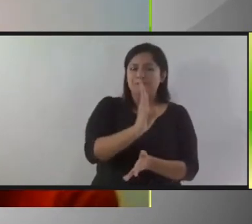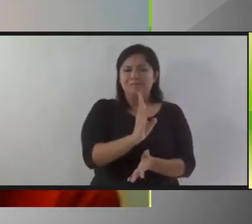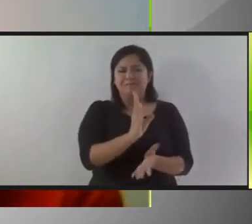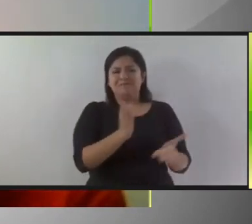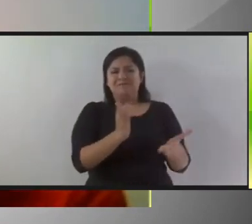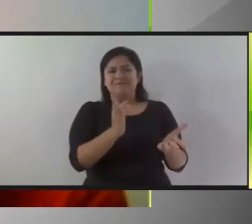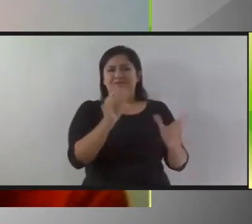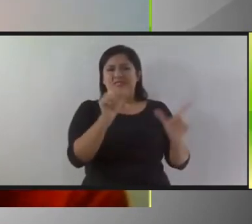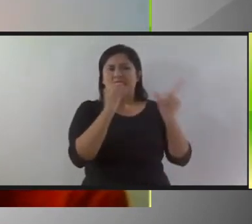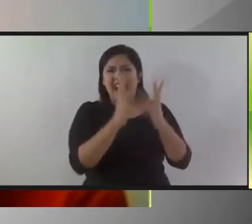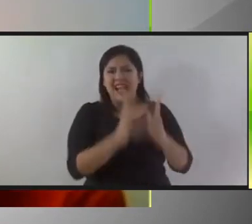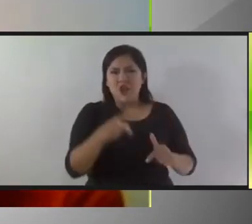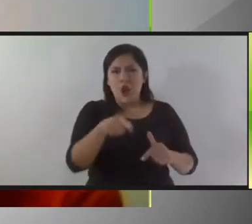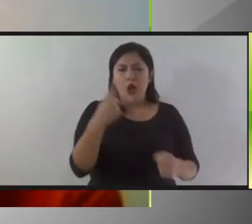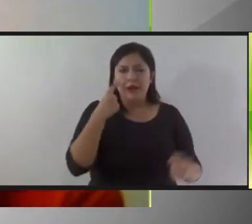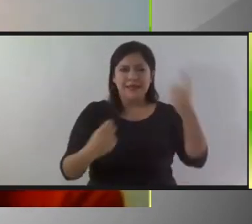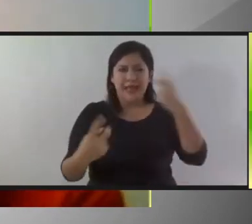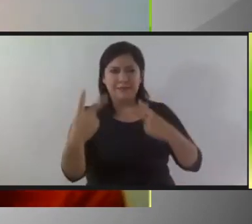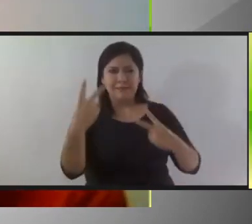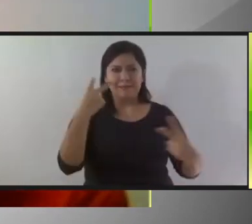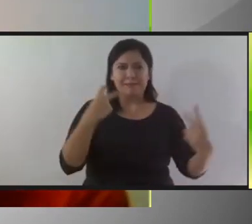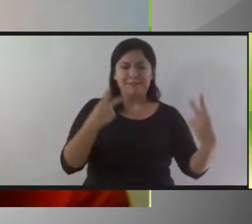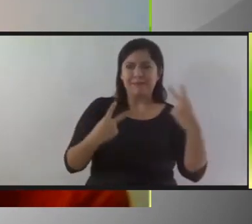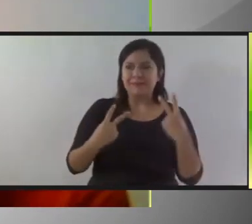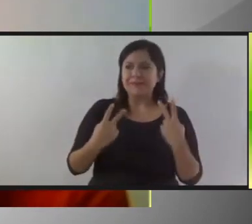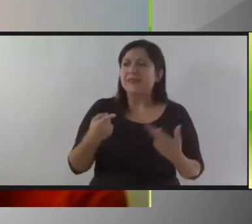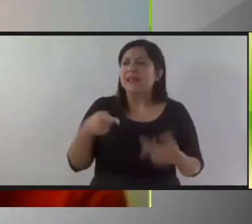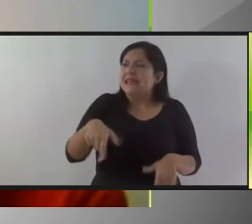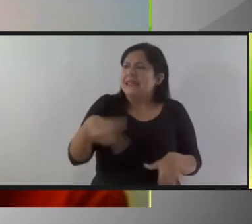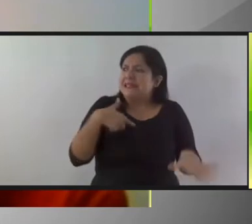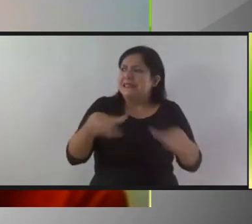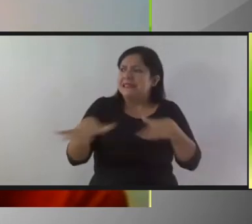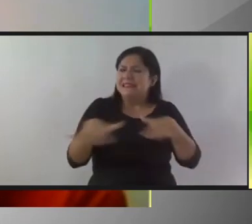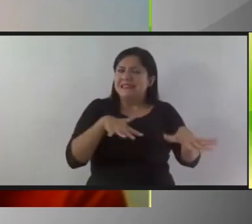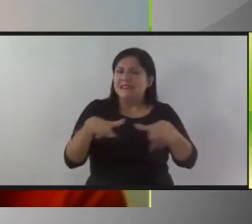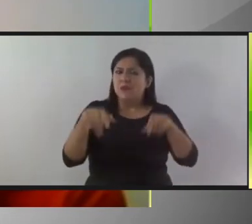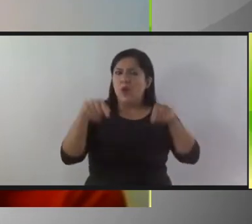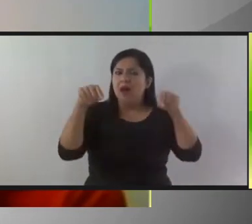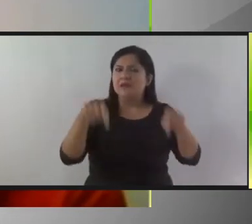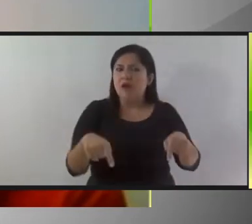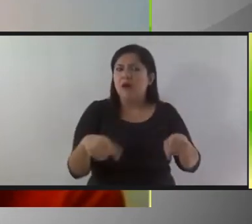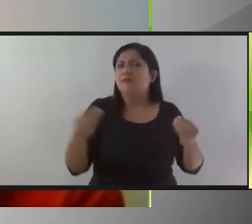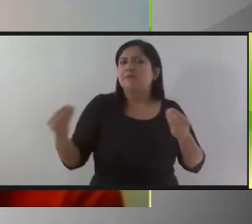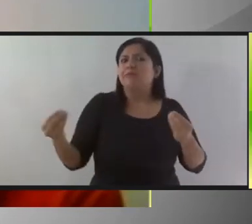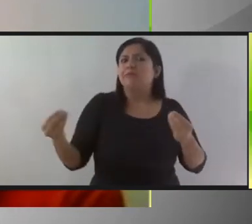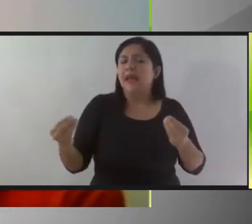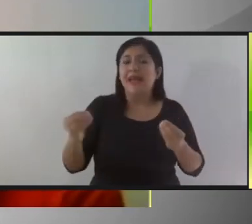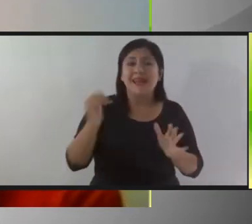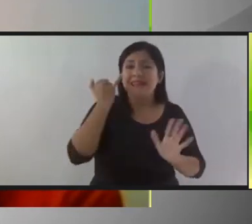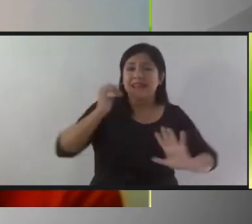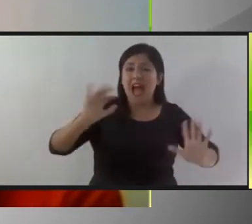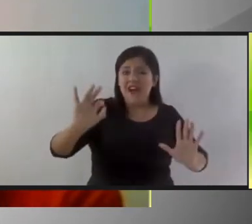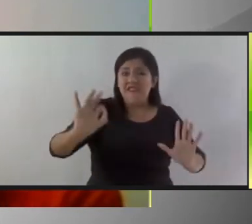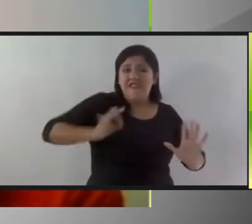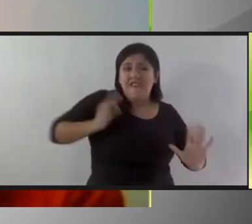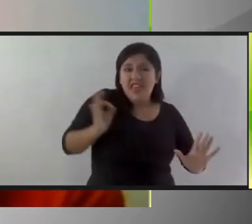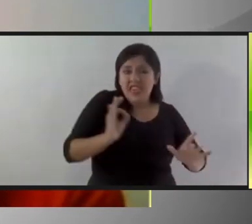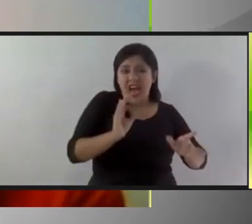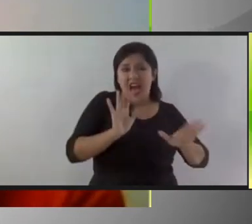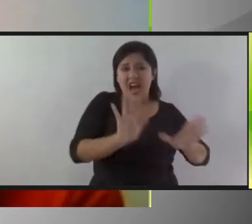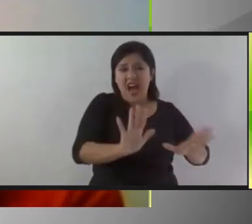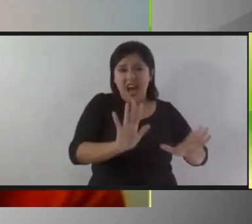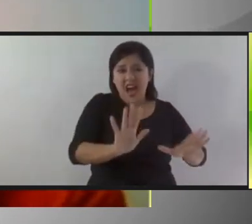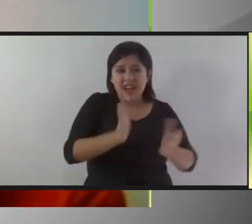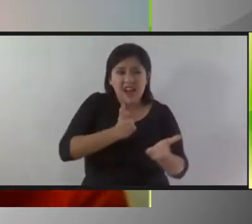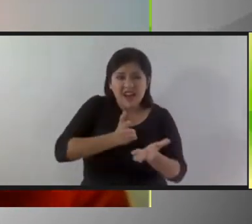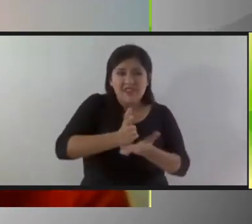si este escenario es causa y resultado de una excepcionalidad o crónica de una vía política de hacer